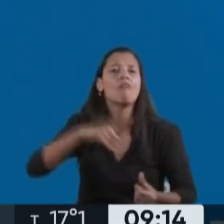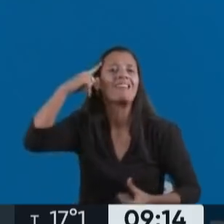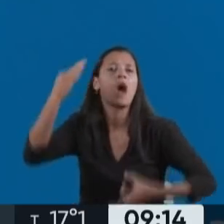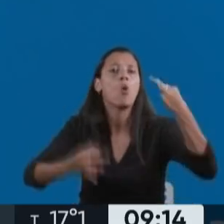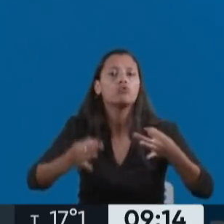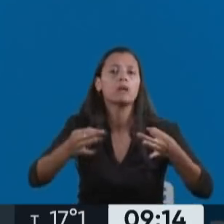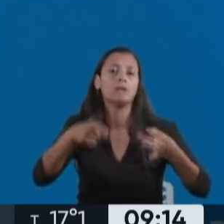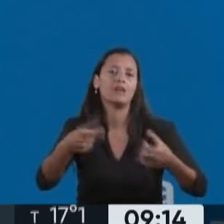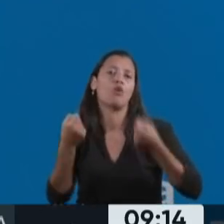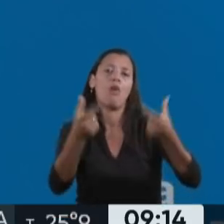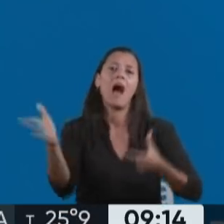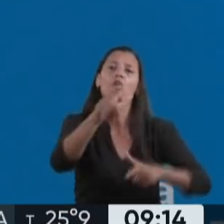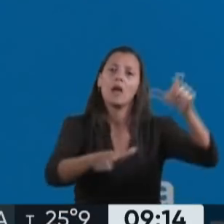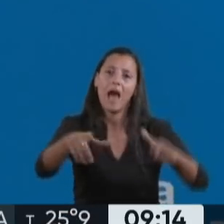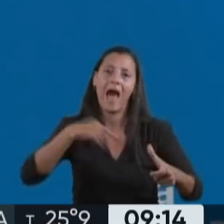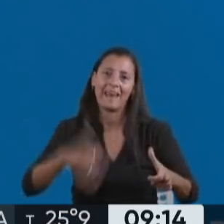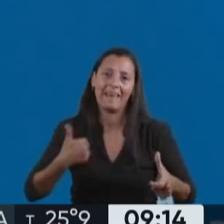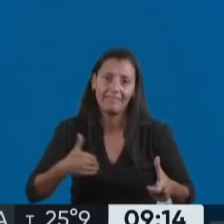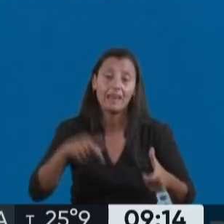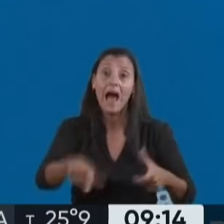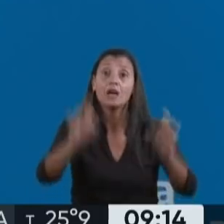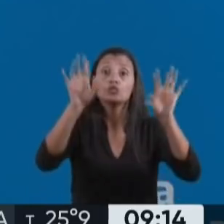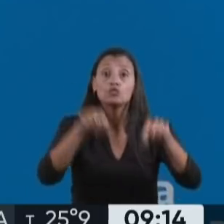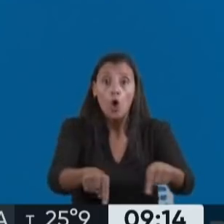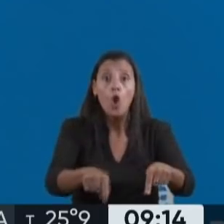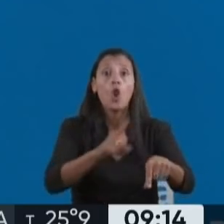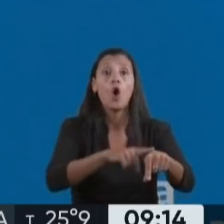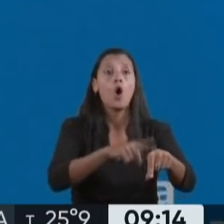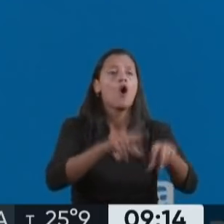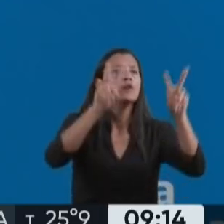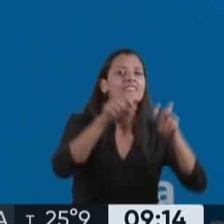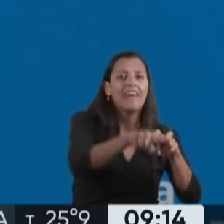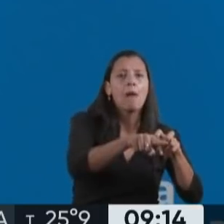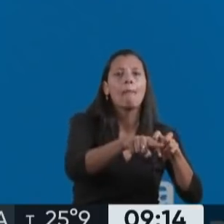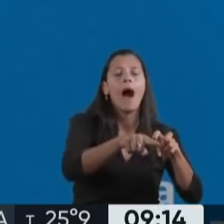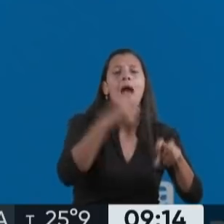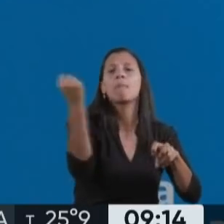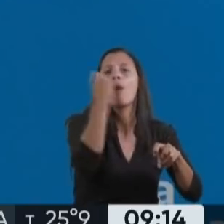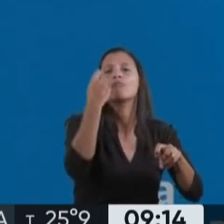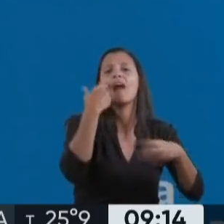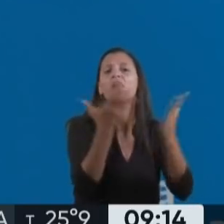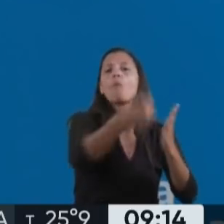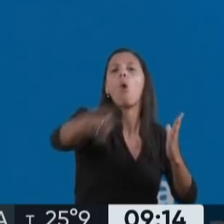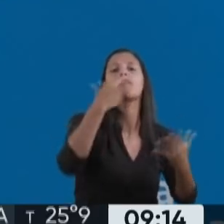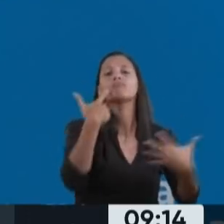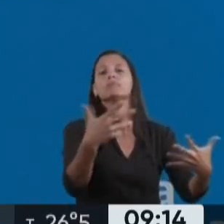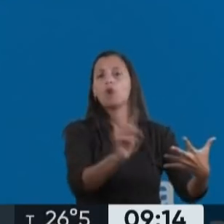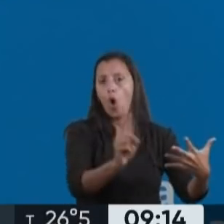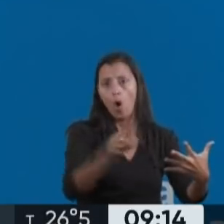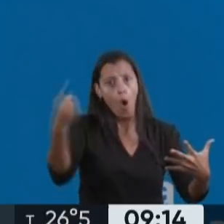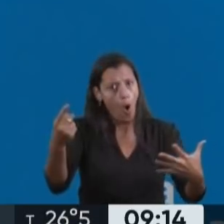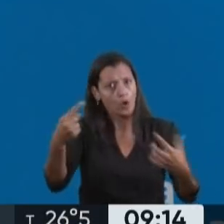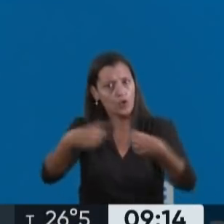implica para los argentinos y las argentinas, no solamente en aquellos temas que llegan a la tapa de los diarios, porque tienen que ver o con causas